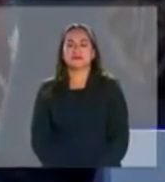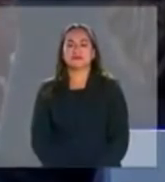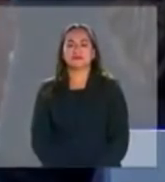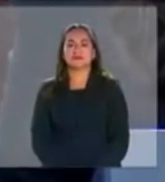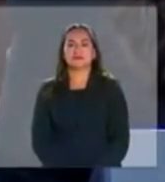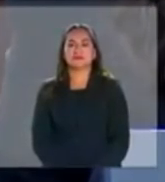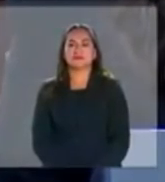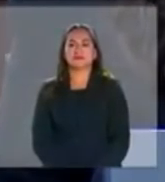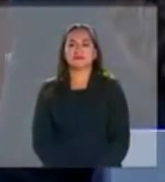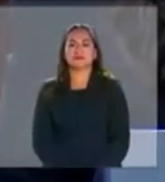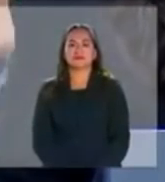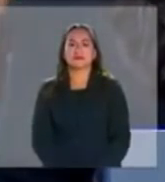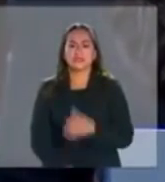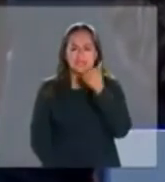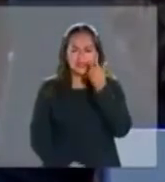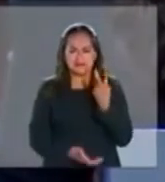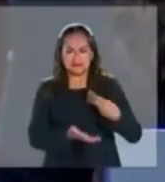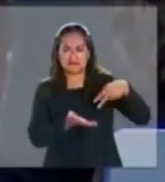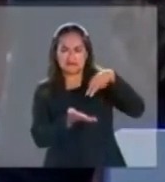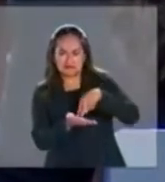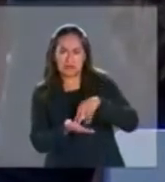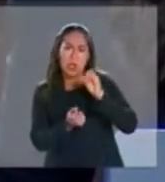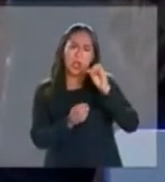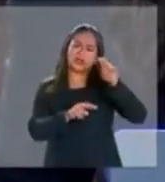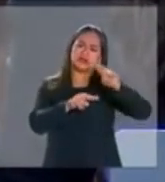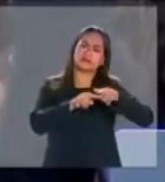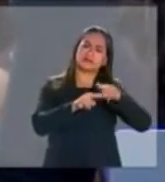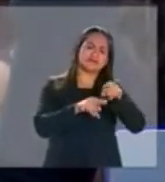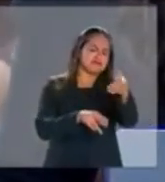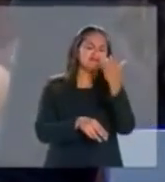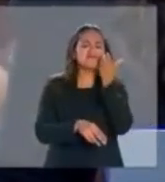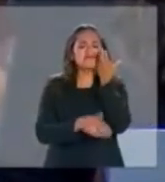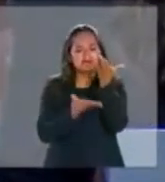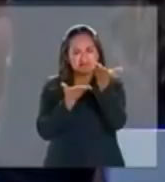si quiere usted ponerse de pie si no puede que hace sentada también